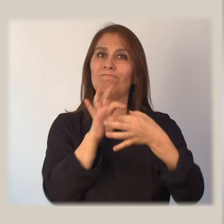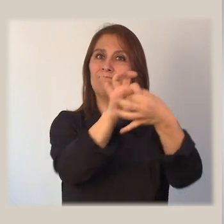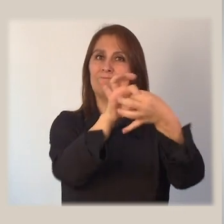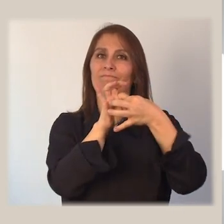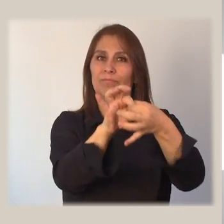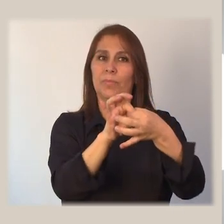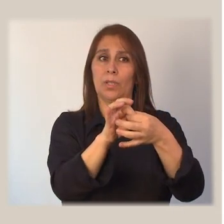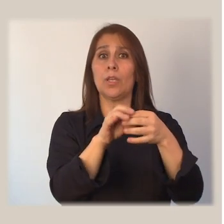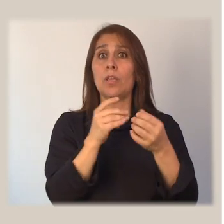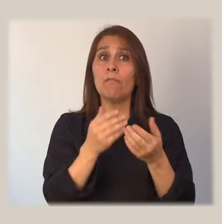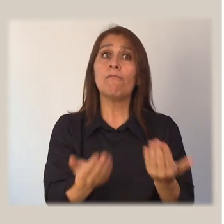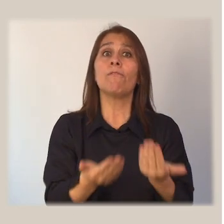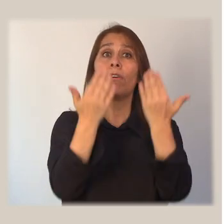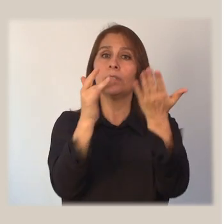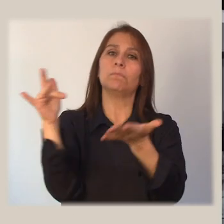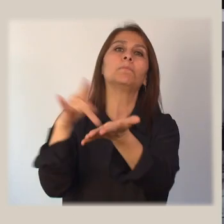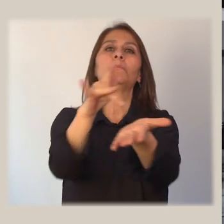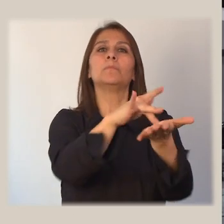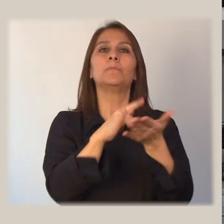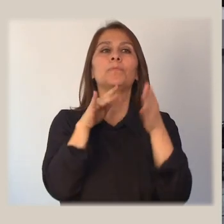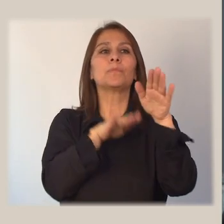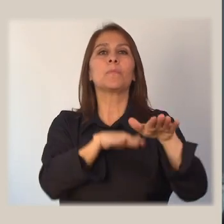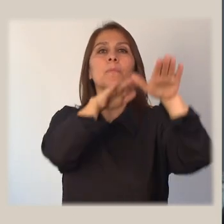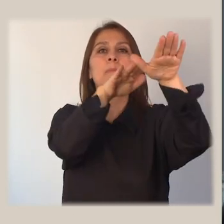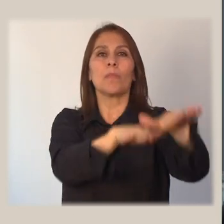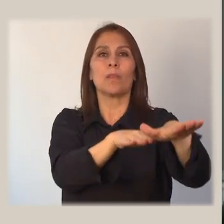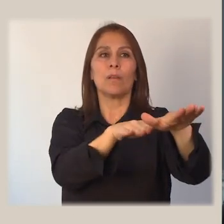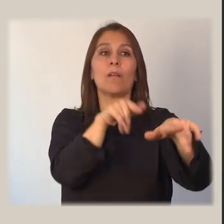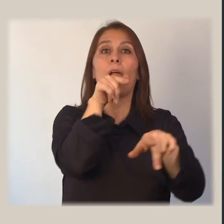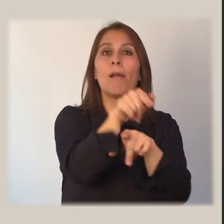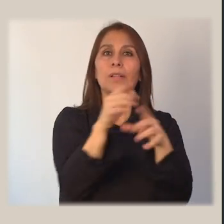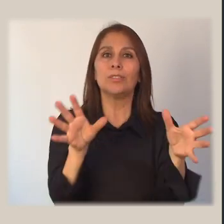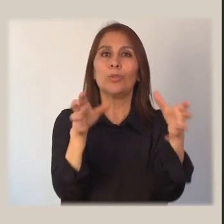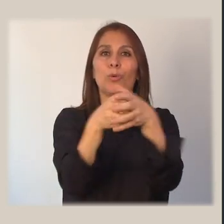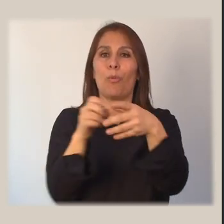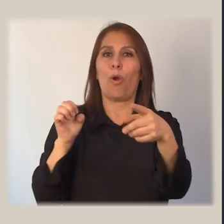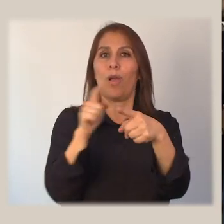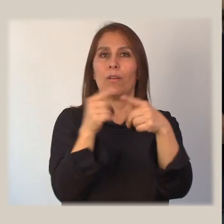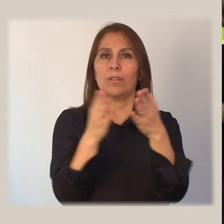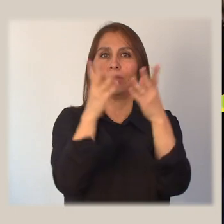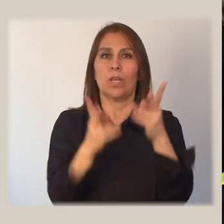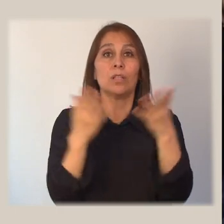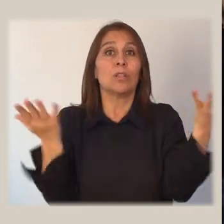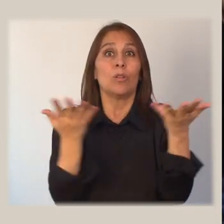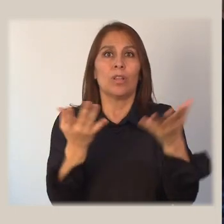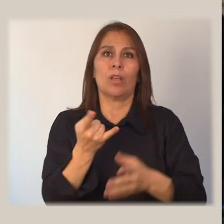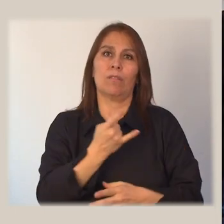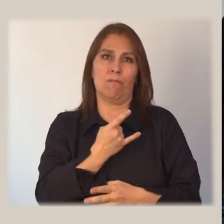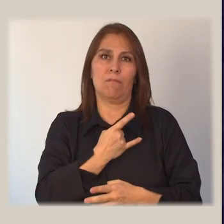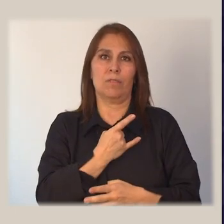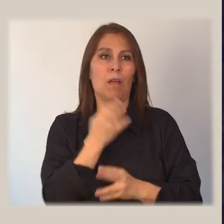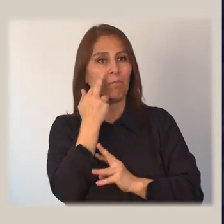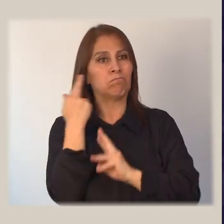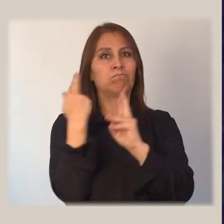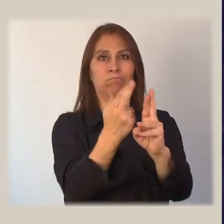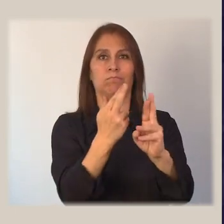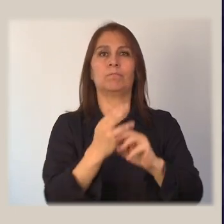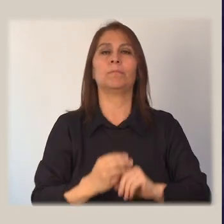y fortalecer las dinámicas de participación y representación de este importante estamento dentro de la universidad.